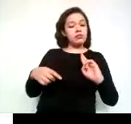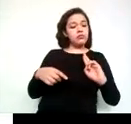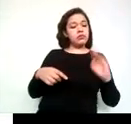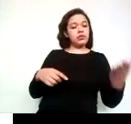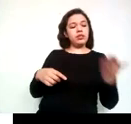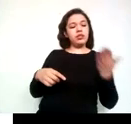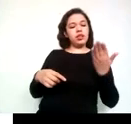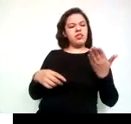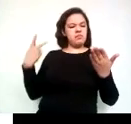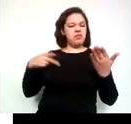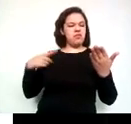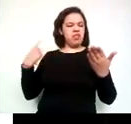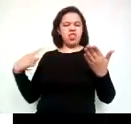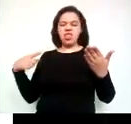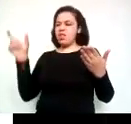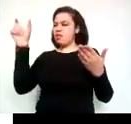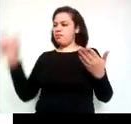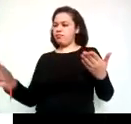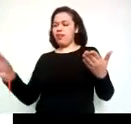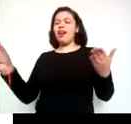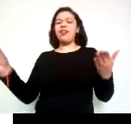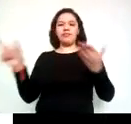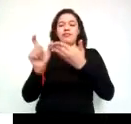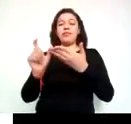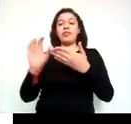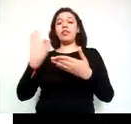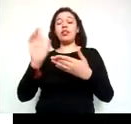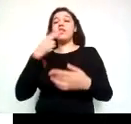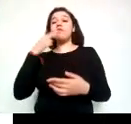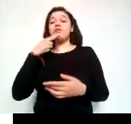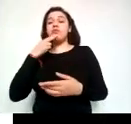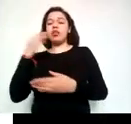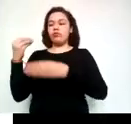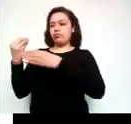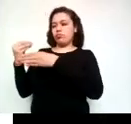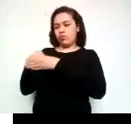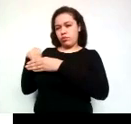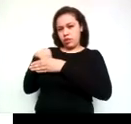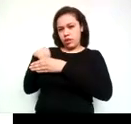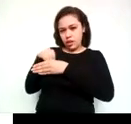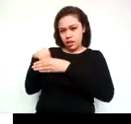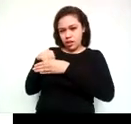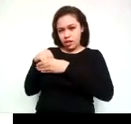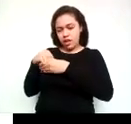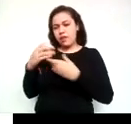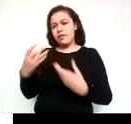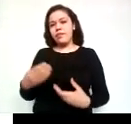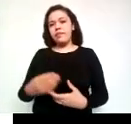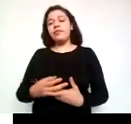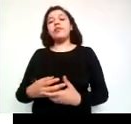contestando. Es decir, puede ser a través de un usuario y contraseña. Este usuario y esta contraseña